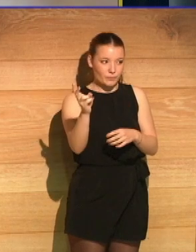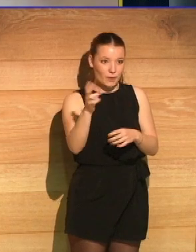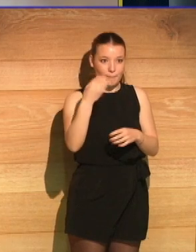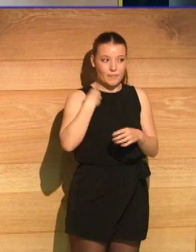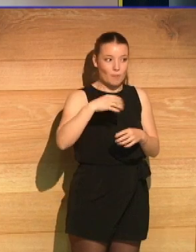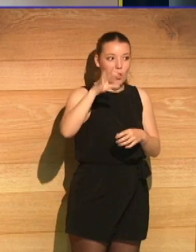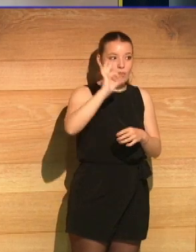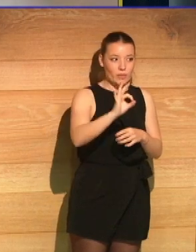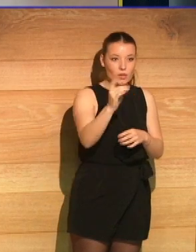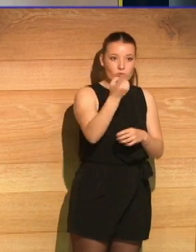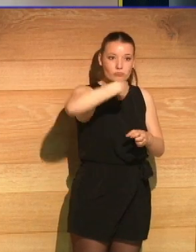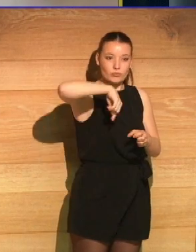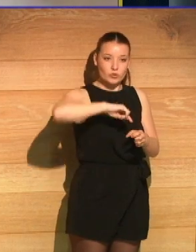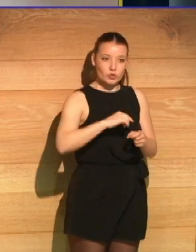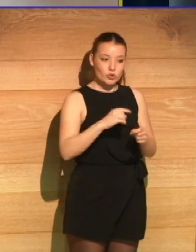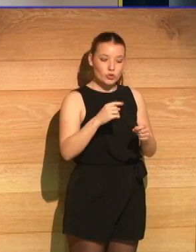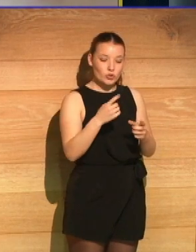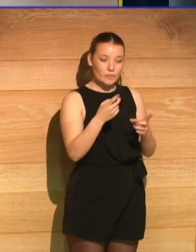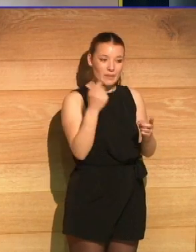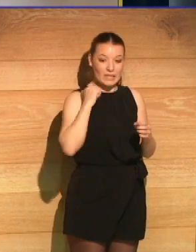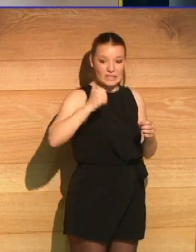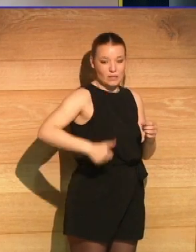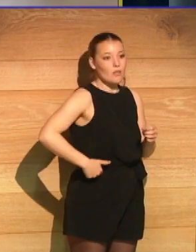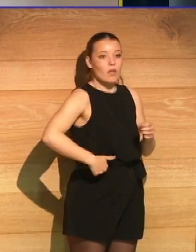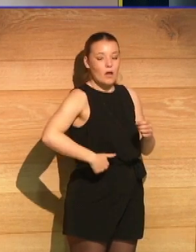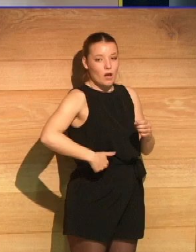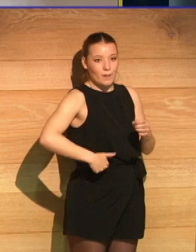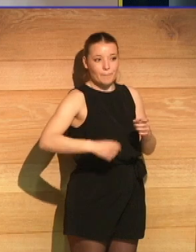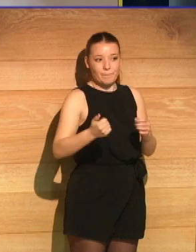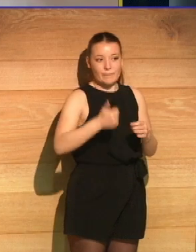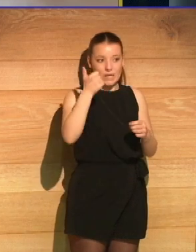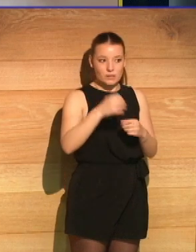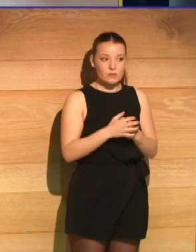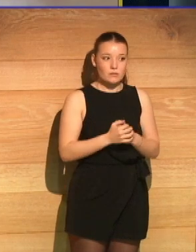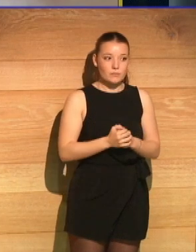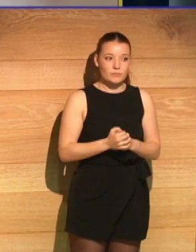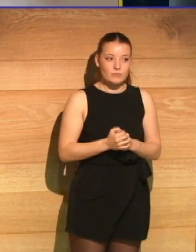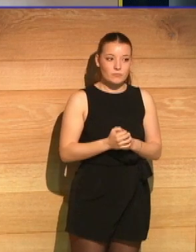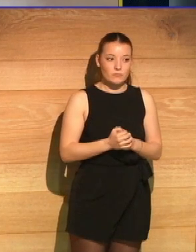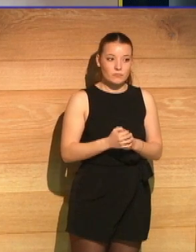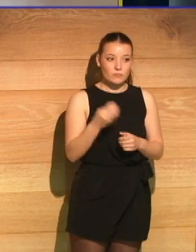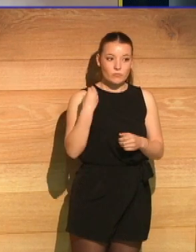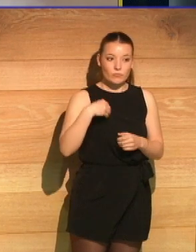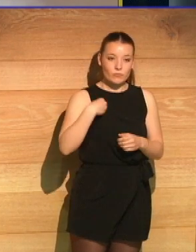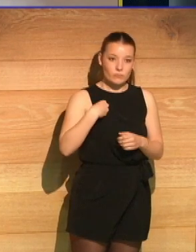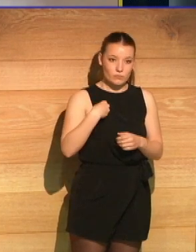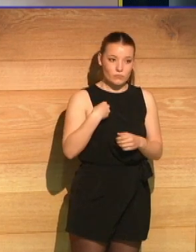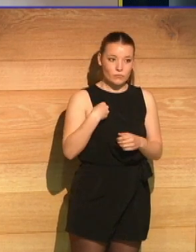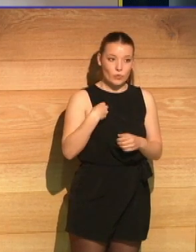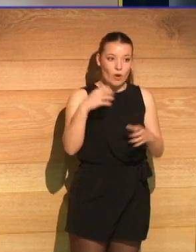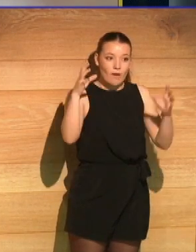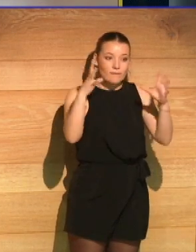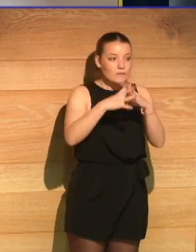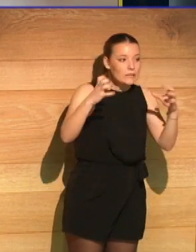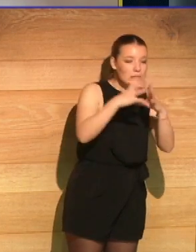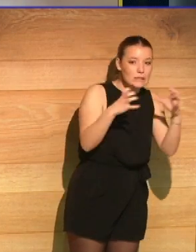siempre a la mayor fuente de riqueza de la historia de la humanidad, los combustibles fósiles. Y esto no es, en teoría, unos